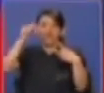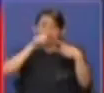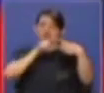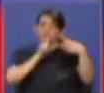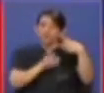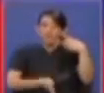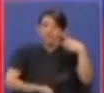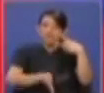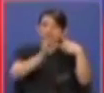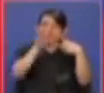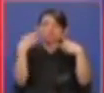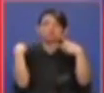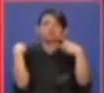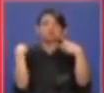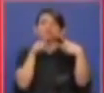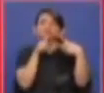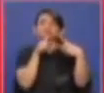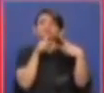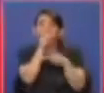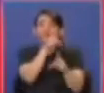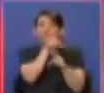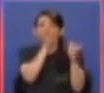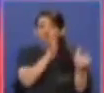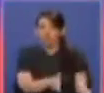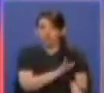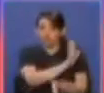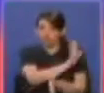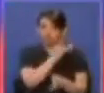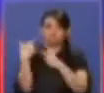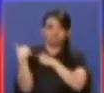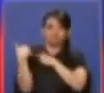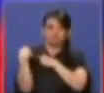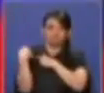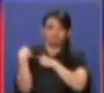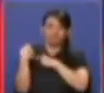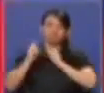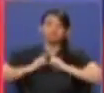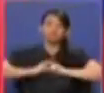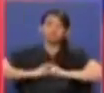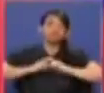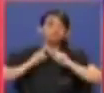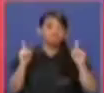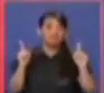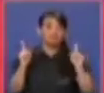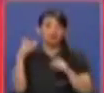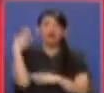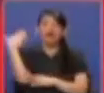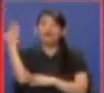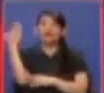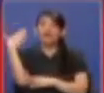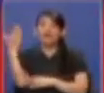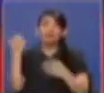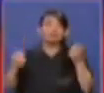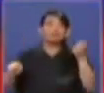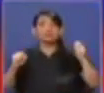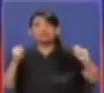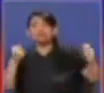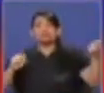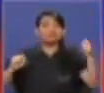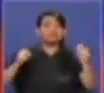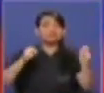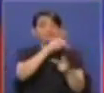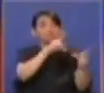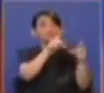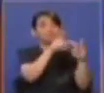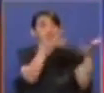vías de competencia de la prefectura. Ante la desesperación, los alcaldes de la provincia de Zamora Chinchipe, de que el prefecto